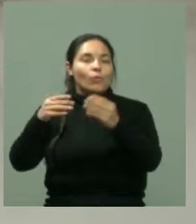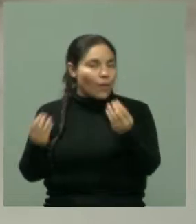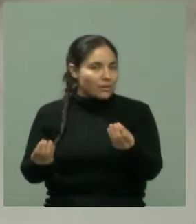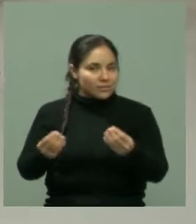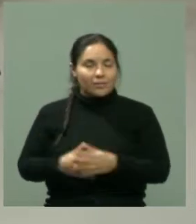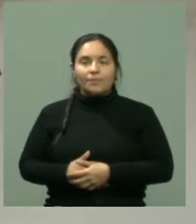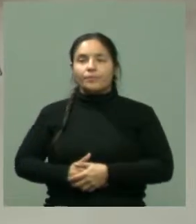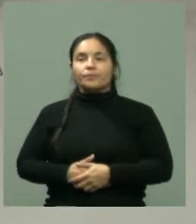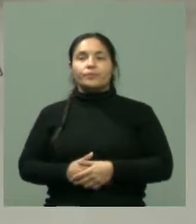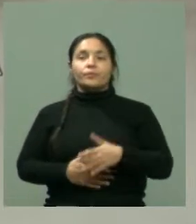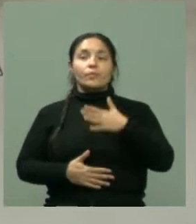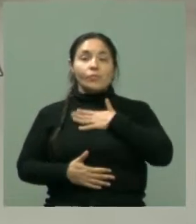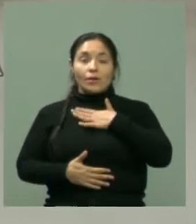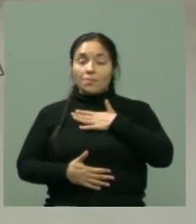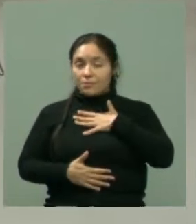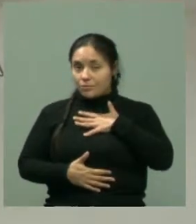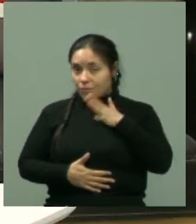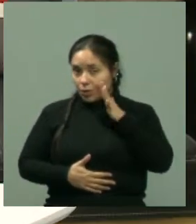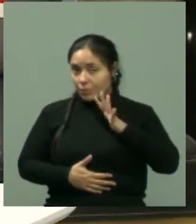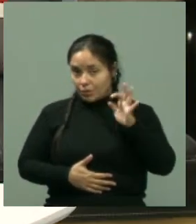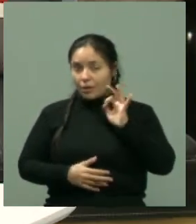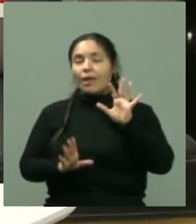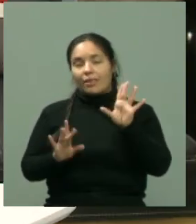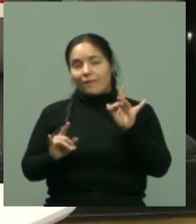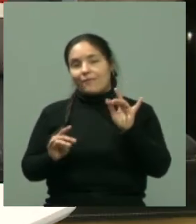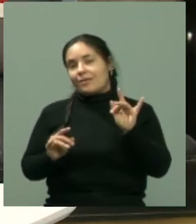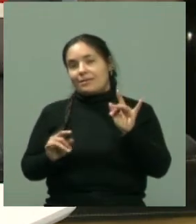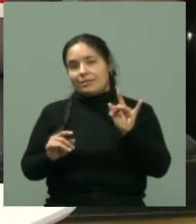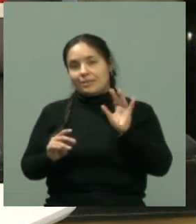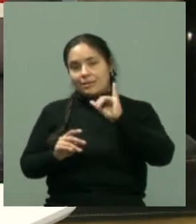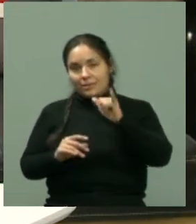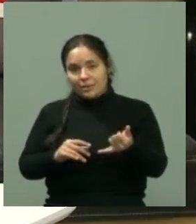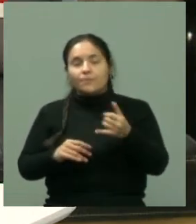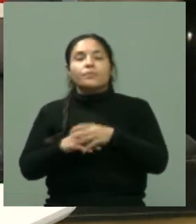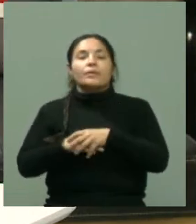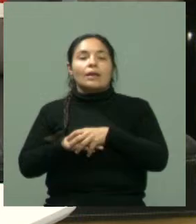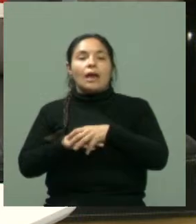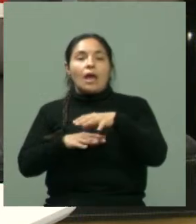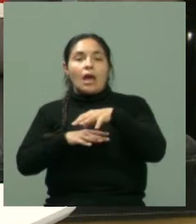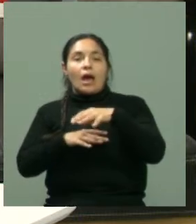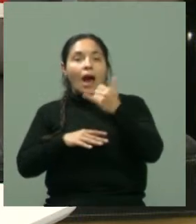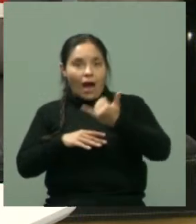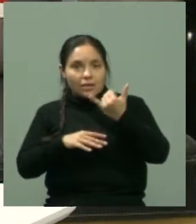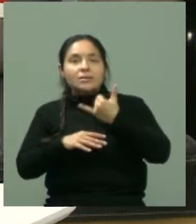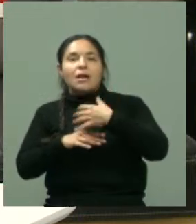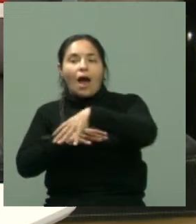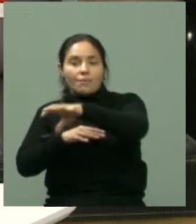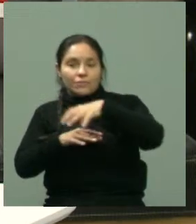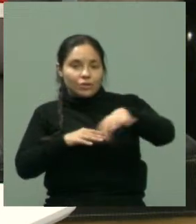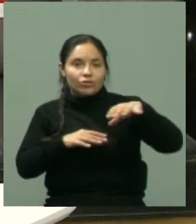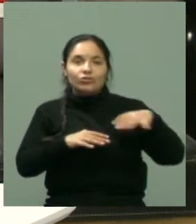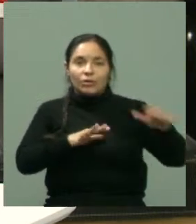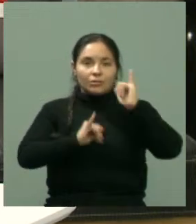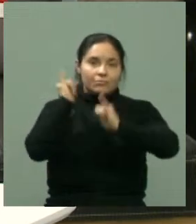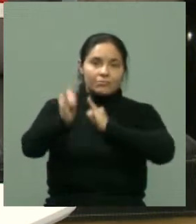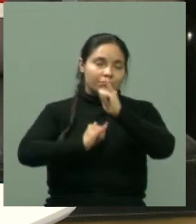ver, yo creo que es bastante complicado y tenemos bastantes ámbitos en los cuales se puede abordar. Apostamos mucho por el tema de la